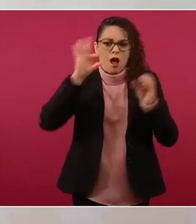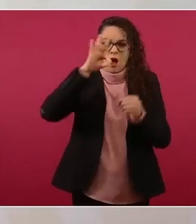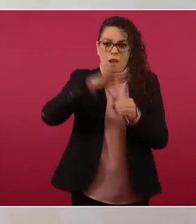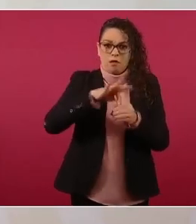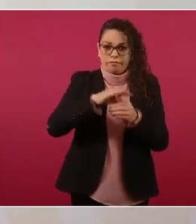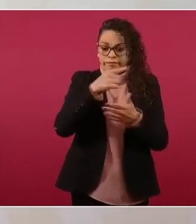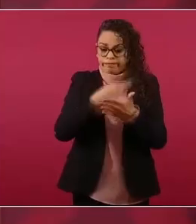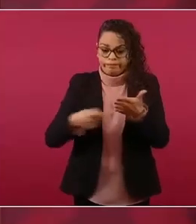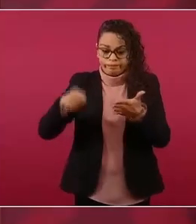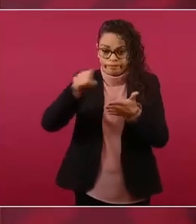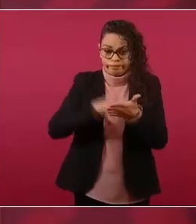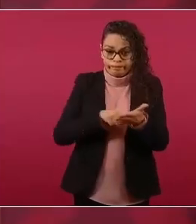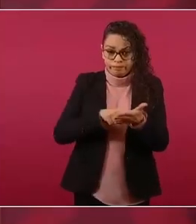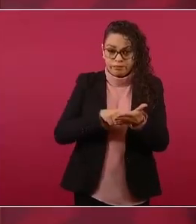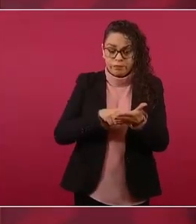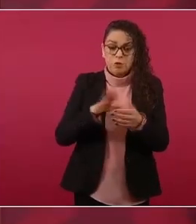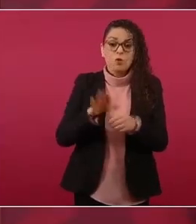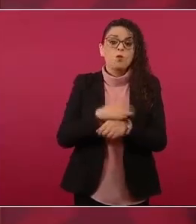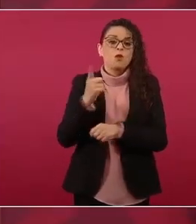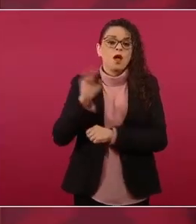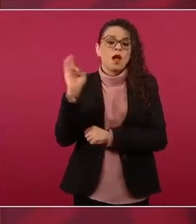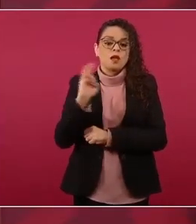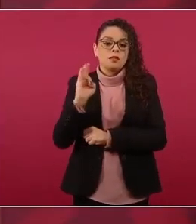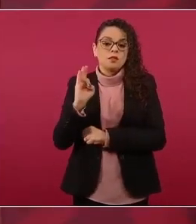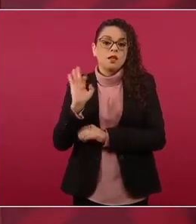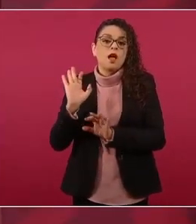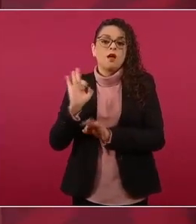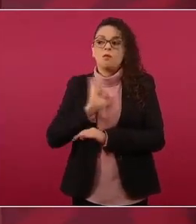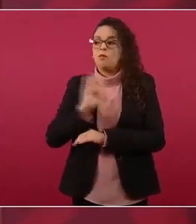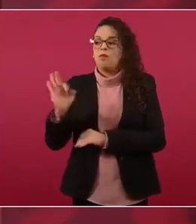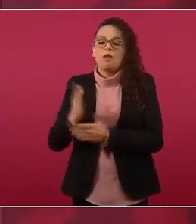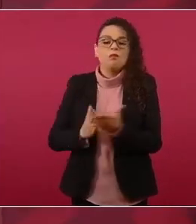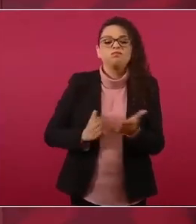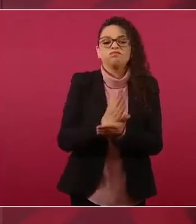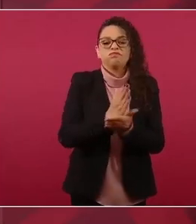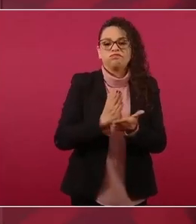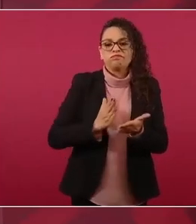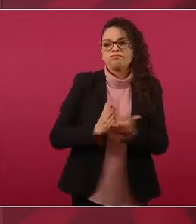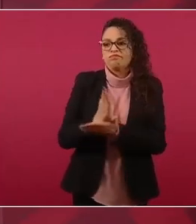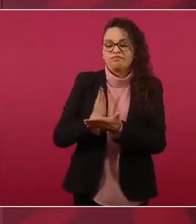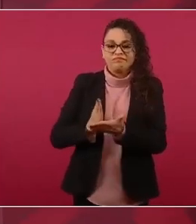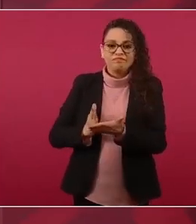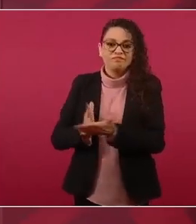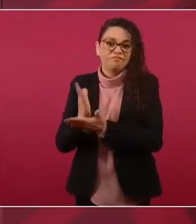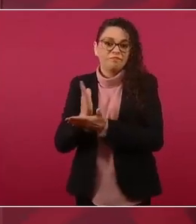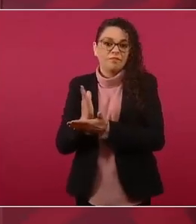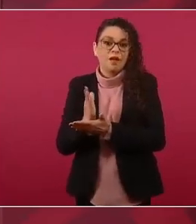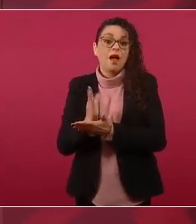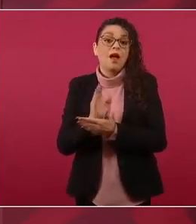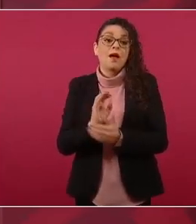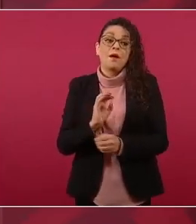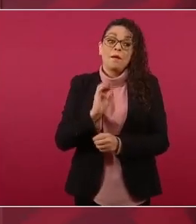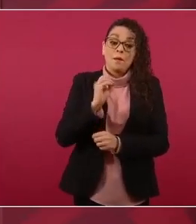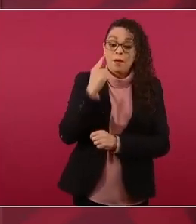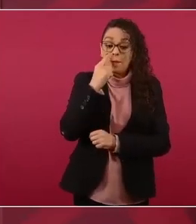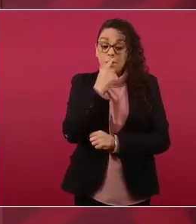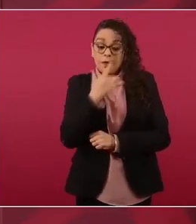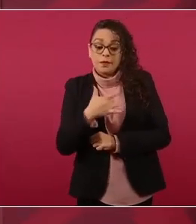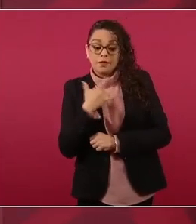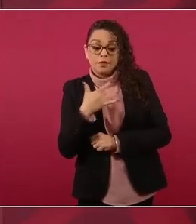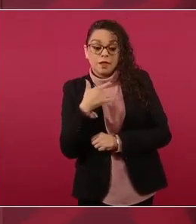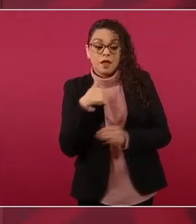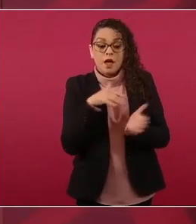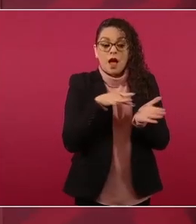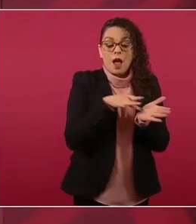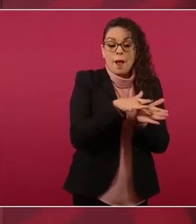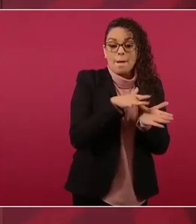porque puede haber intromisión o apoyar a quienes